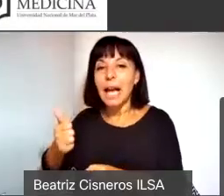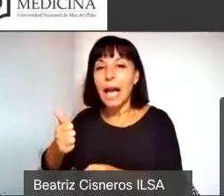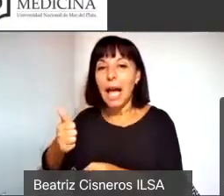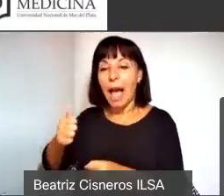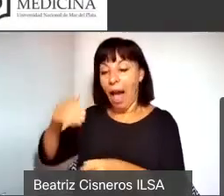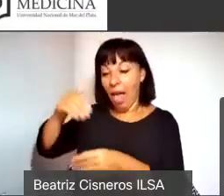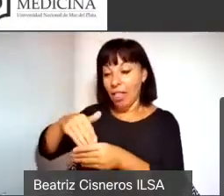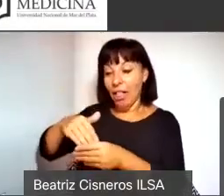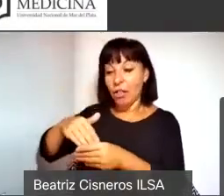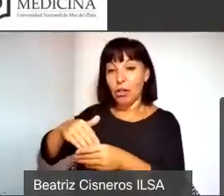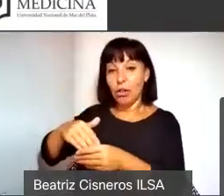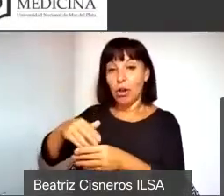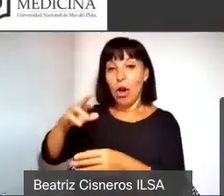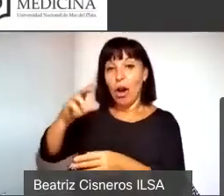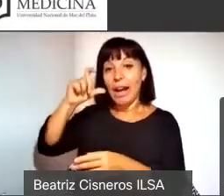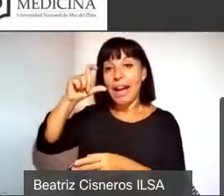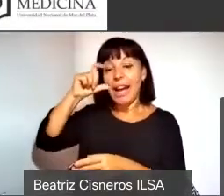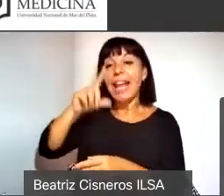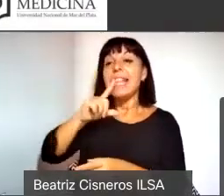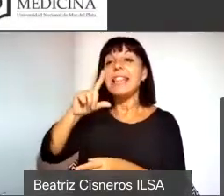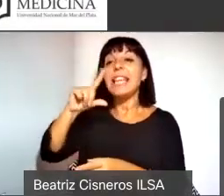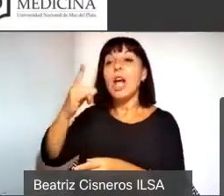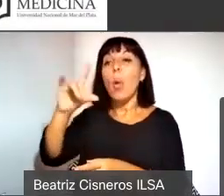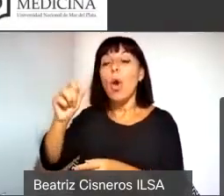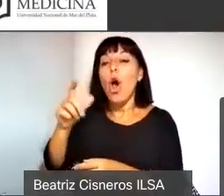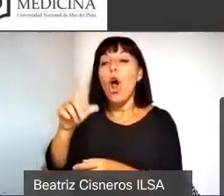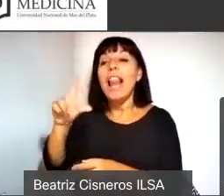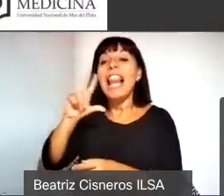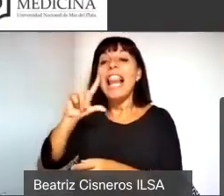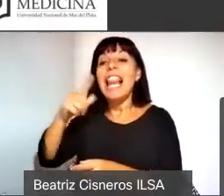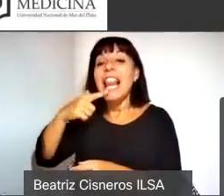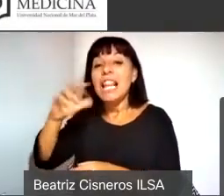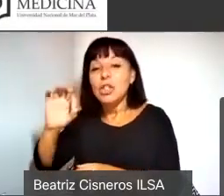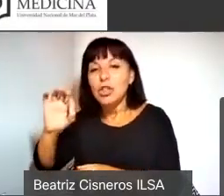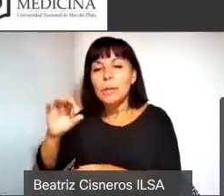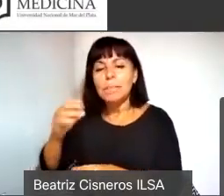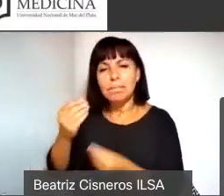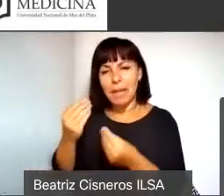liso. Ahí es donde se sintetizan los componentes para poder formar